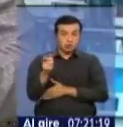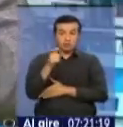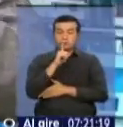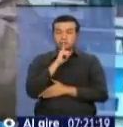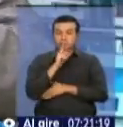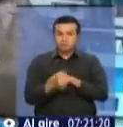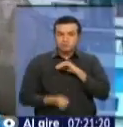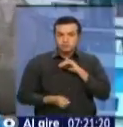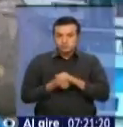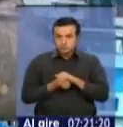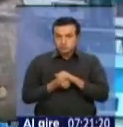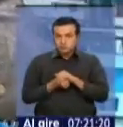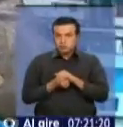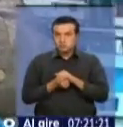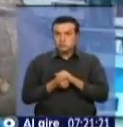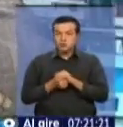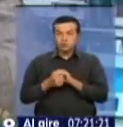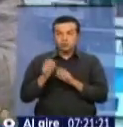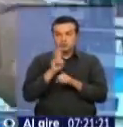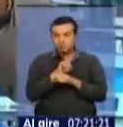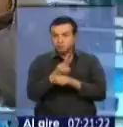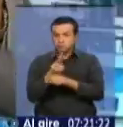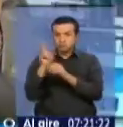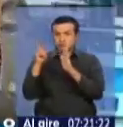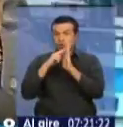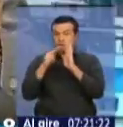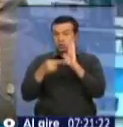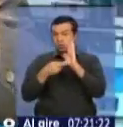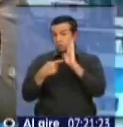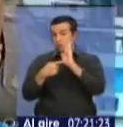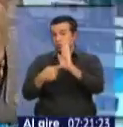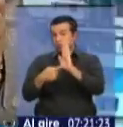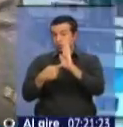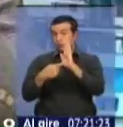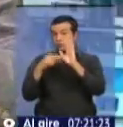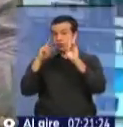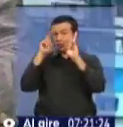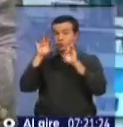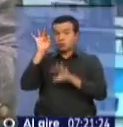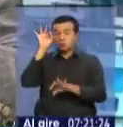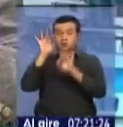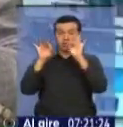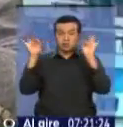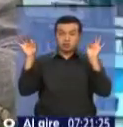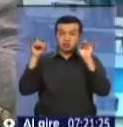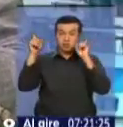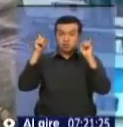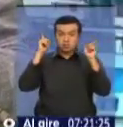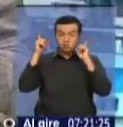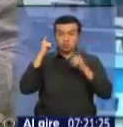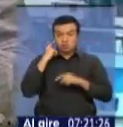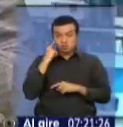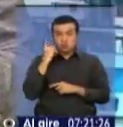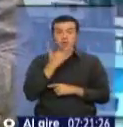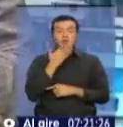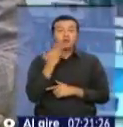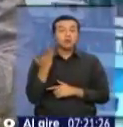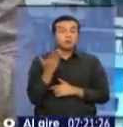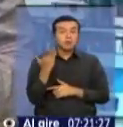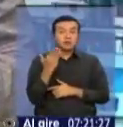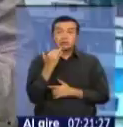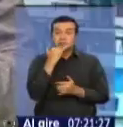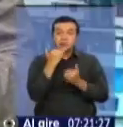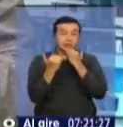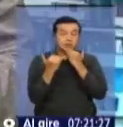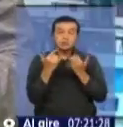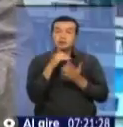omitió poder supervisar los reglamentos, por ejemplo, para elección de un órgano de control, entonces la omisión